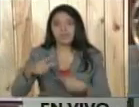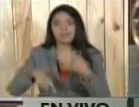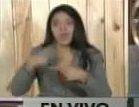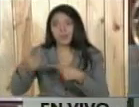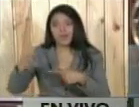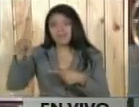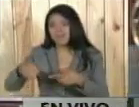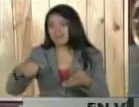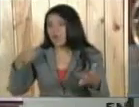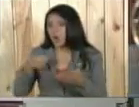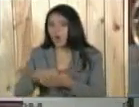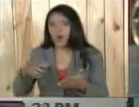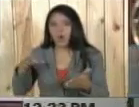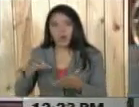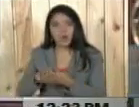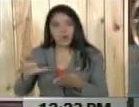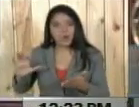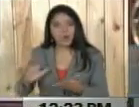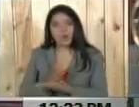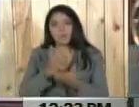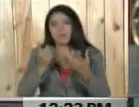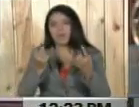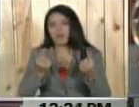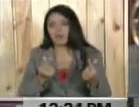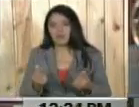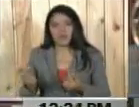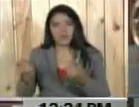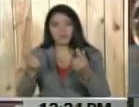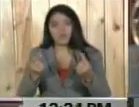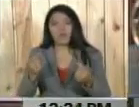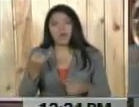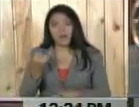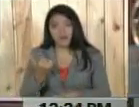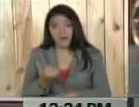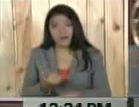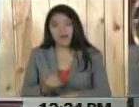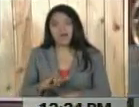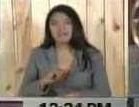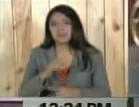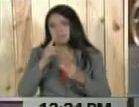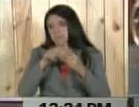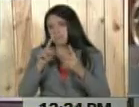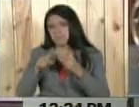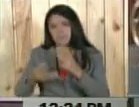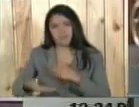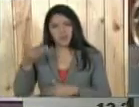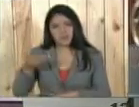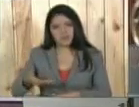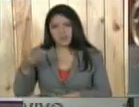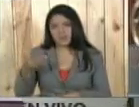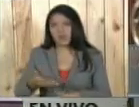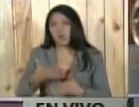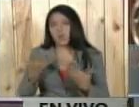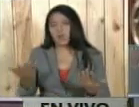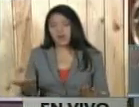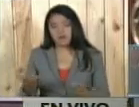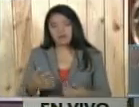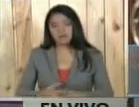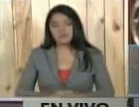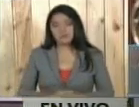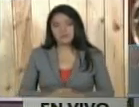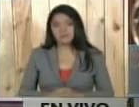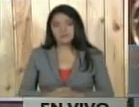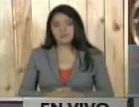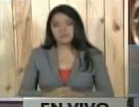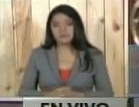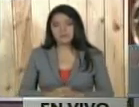tremendo golpe económico que hemos tenido, que ha tenido entre una de sus variantes fundamentales la caída